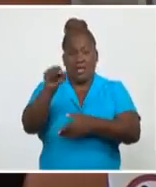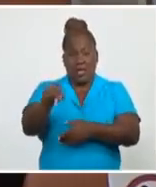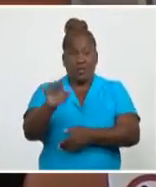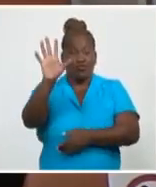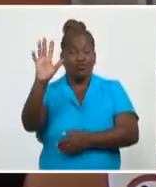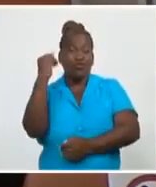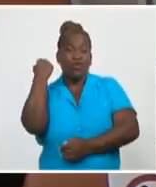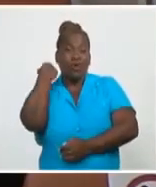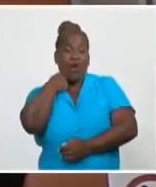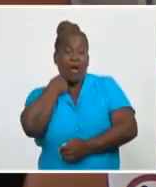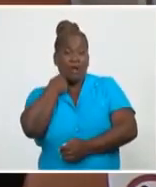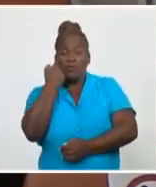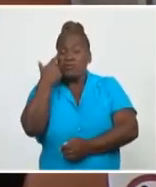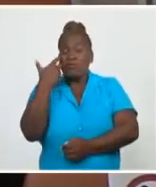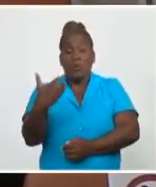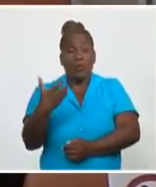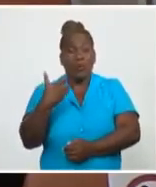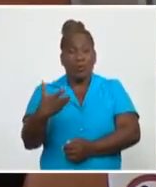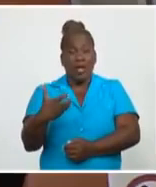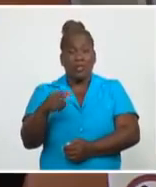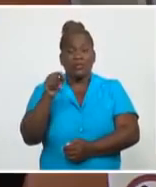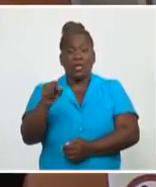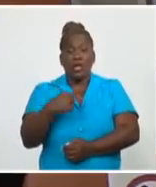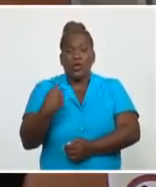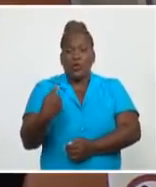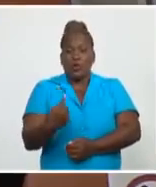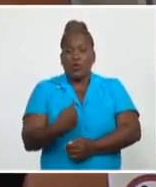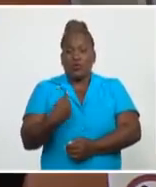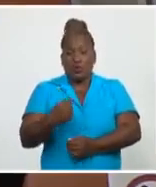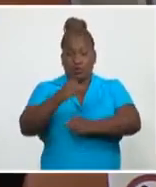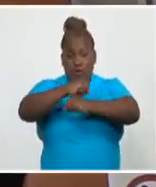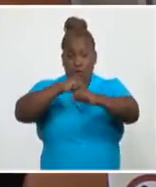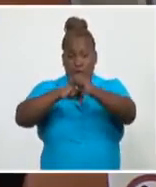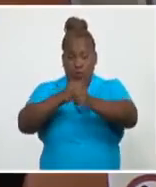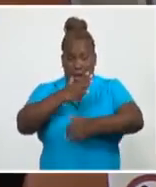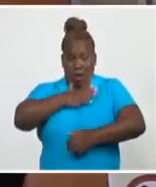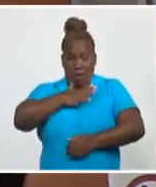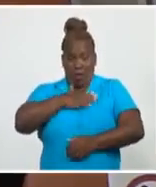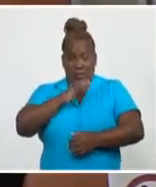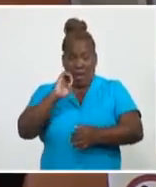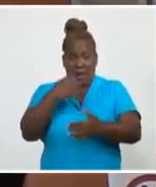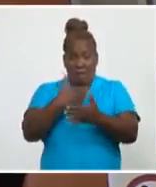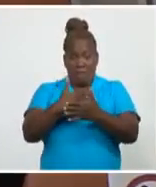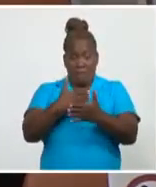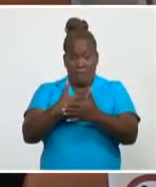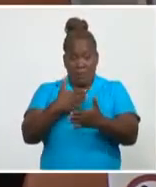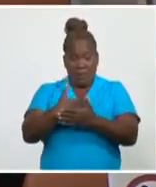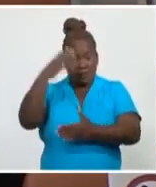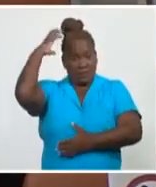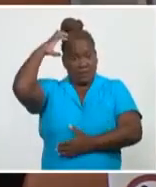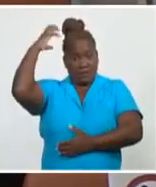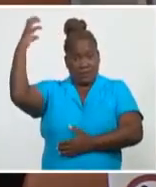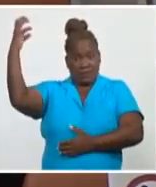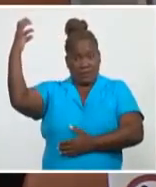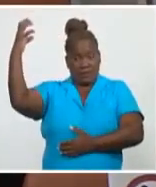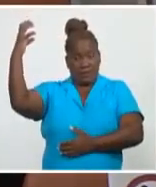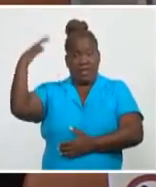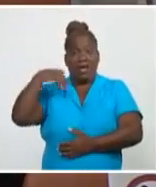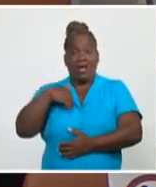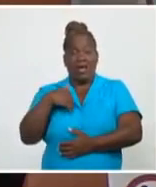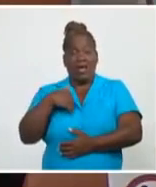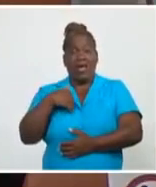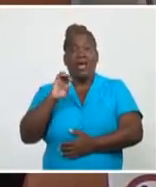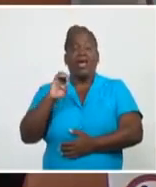hacerlo precisamente en la capacidad de nuestras estructuras empresariales, estatales y no estatales, de nuestras